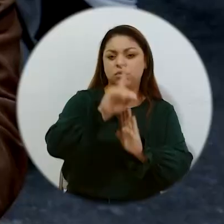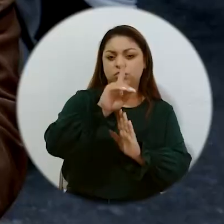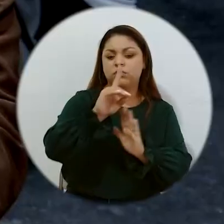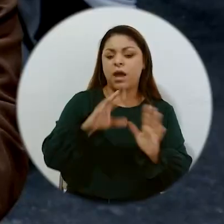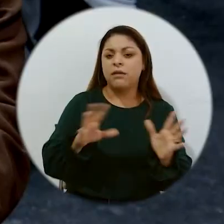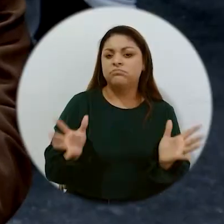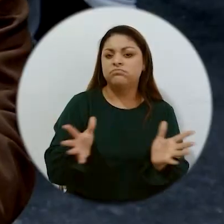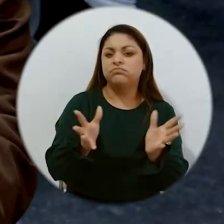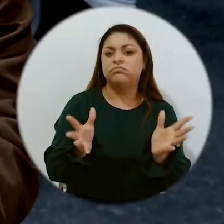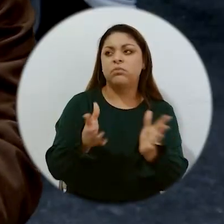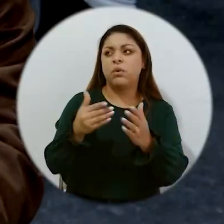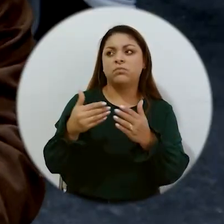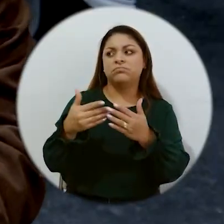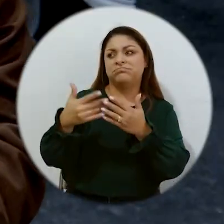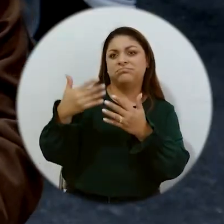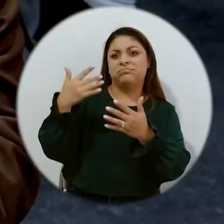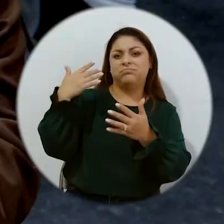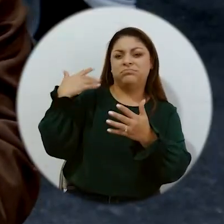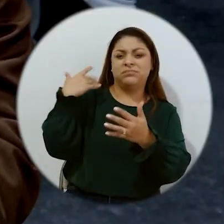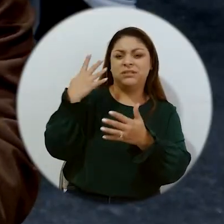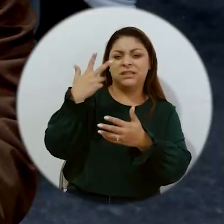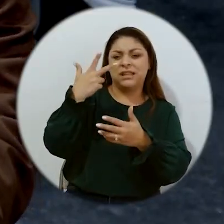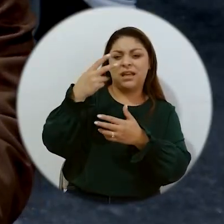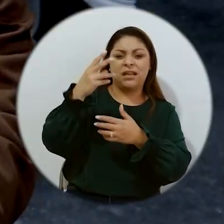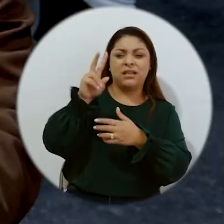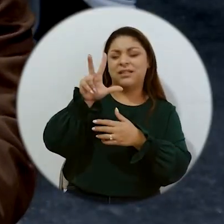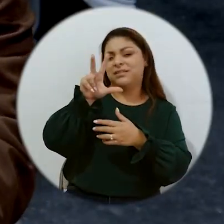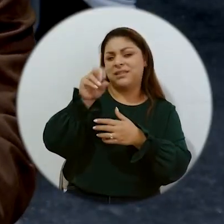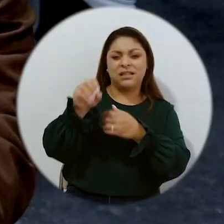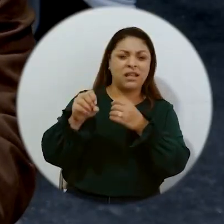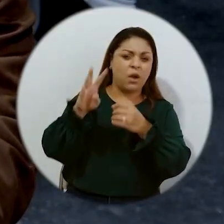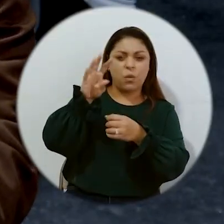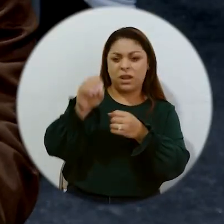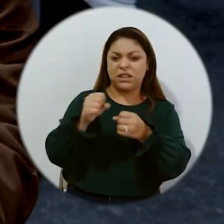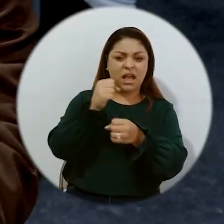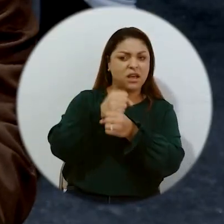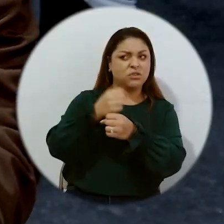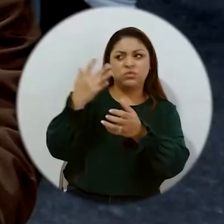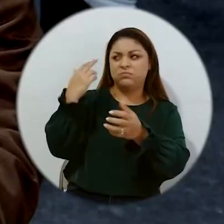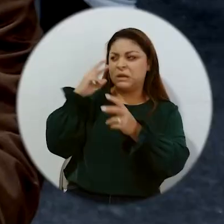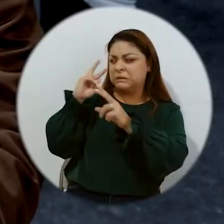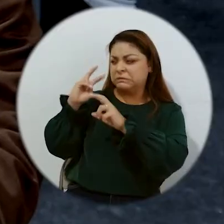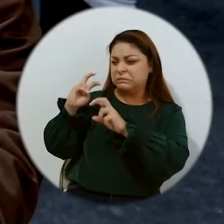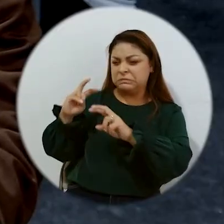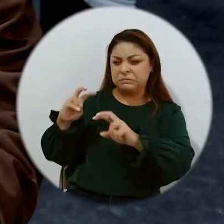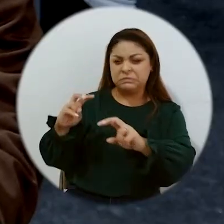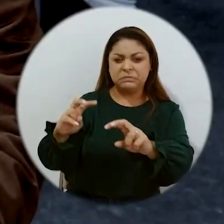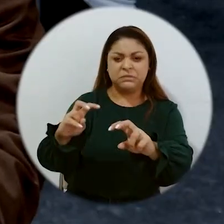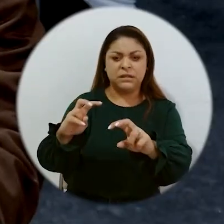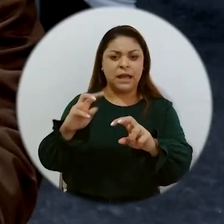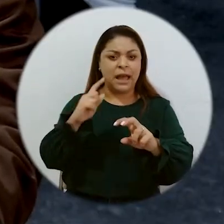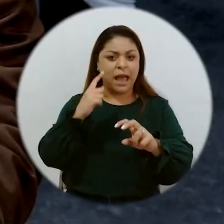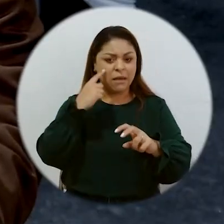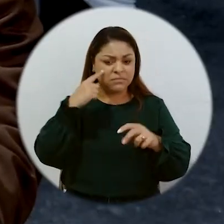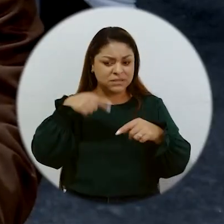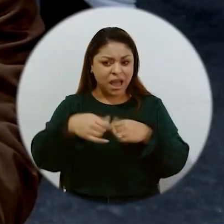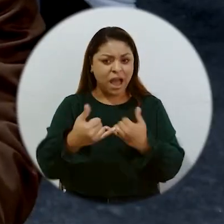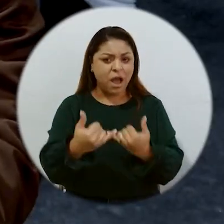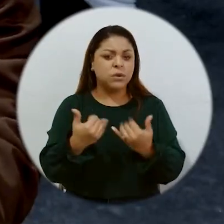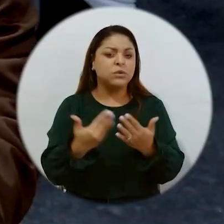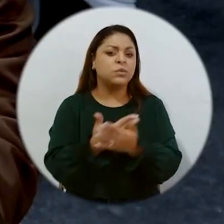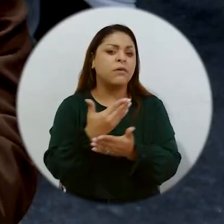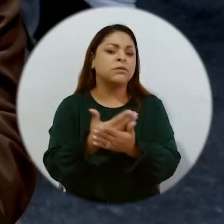que ha impulsado en los últimos 30, 40 años, y ver qué nuevas oportunidades hay para un país